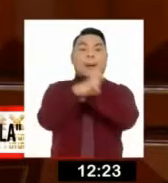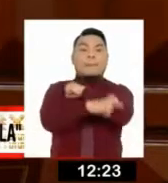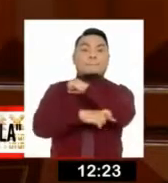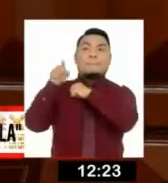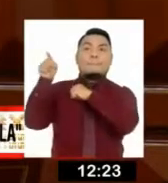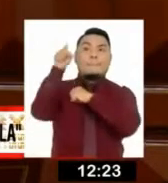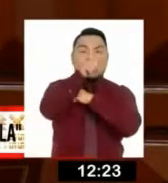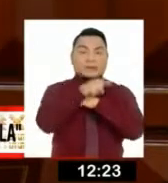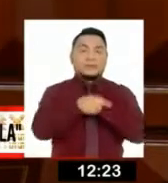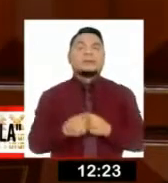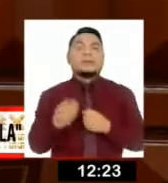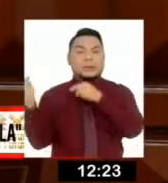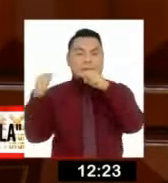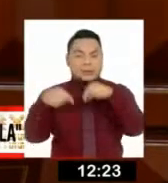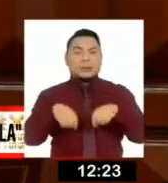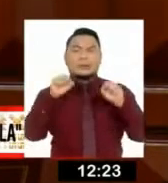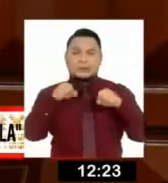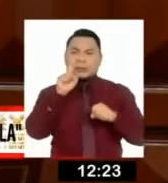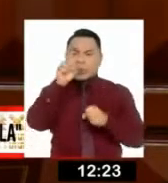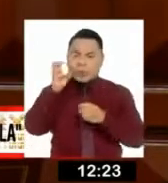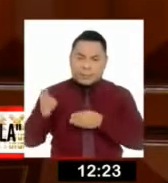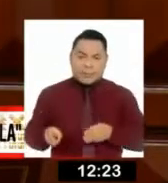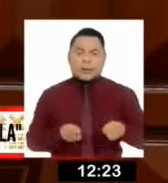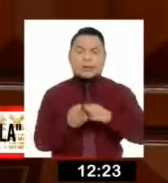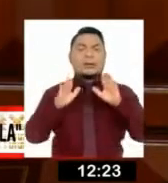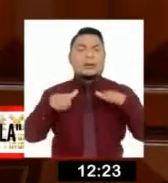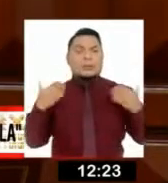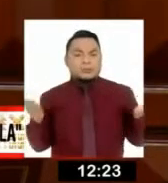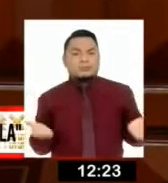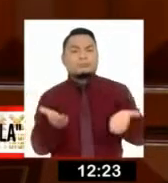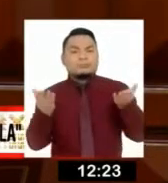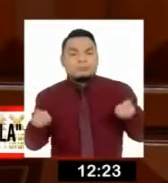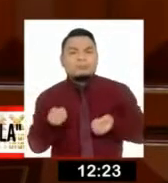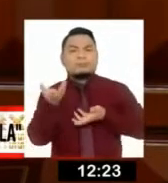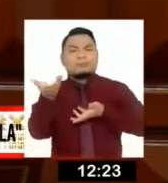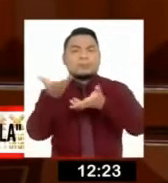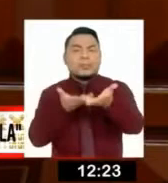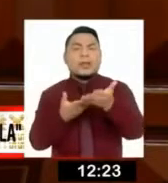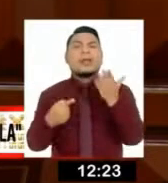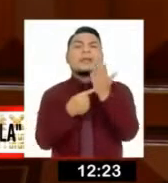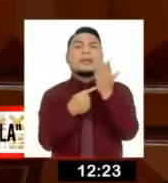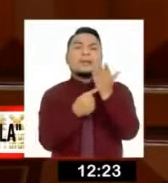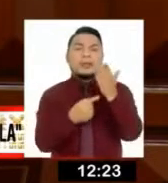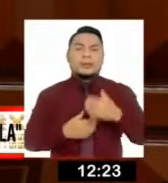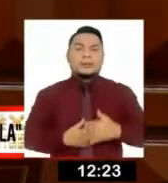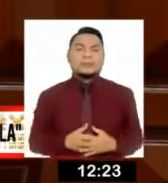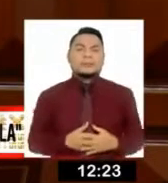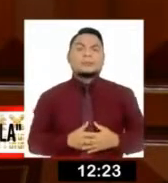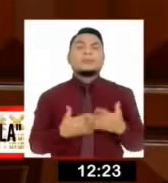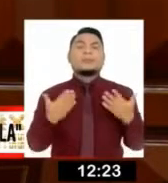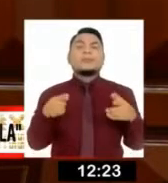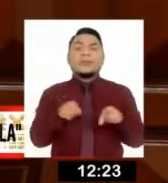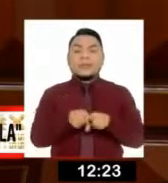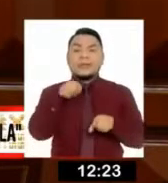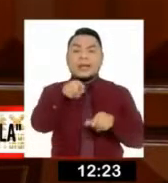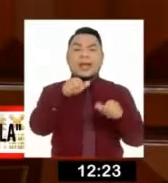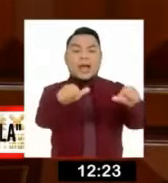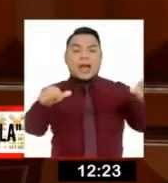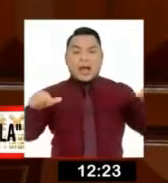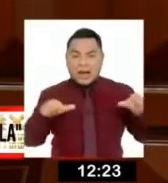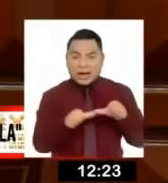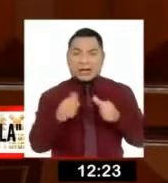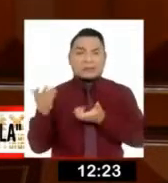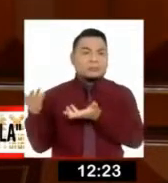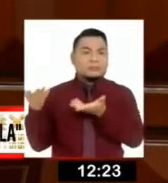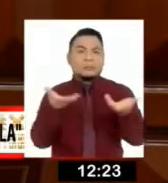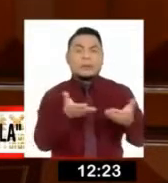o extrarregional es un medio para difundir tecnología en las áreas